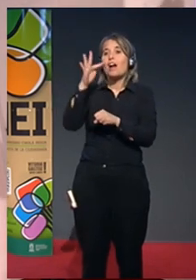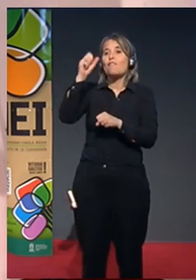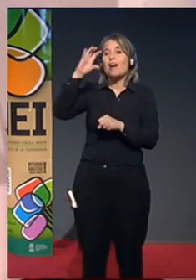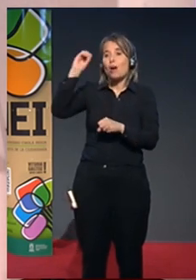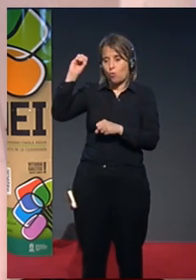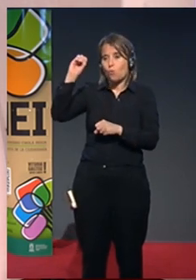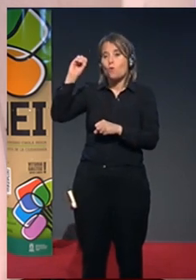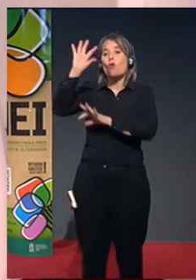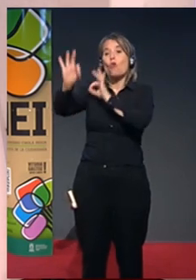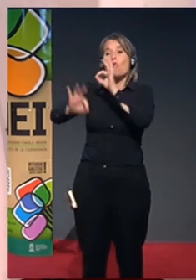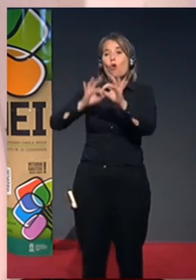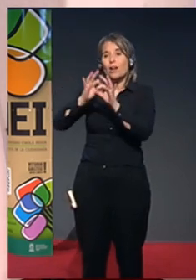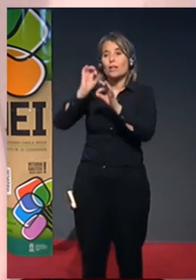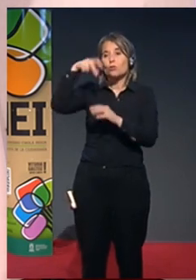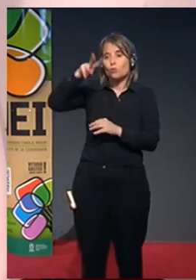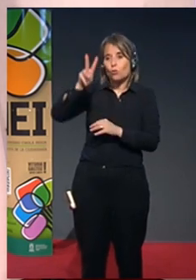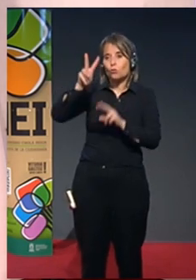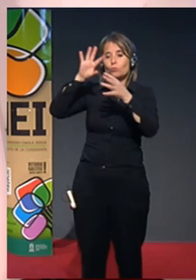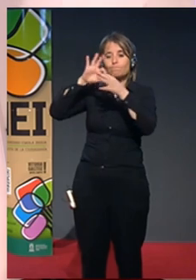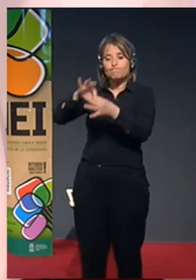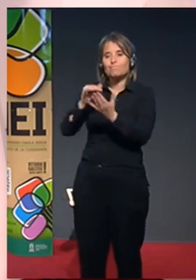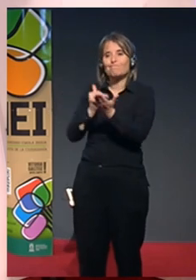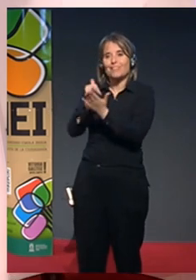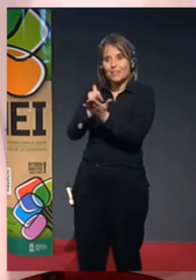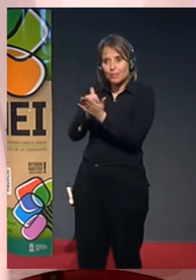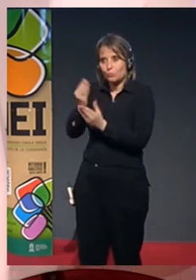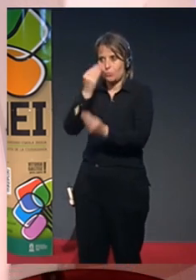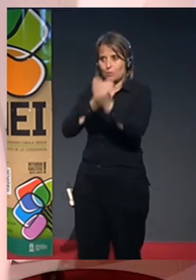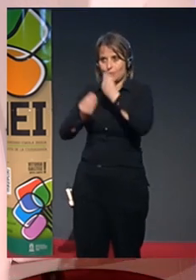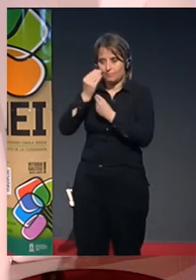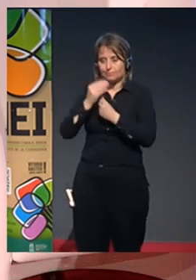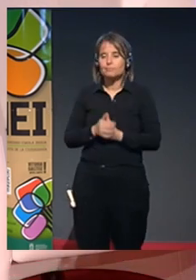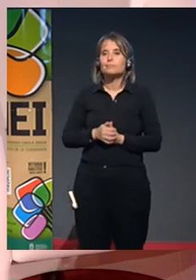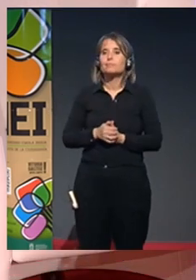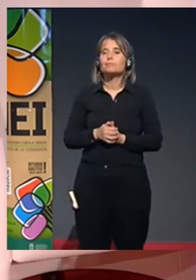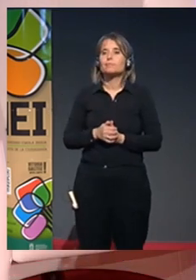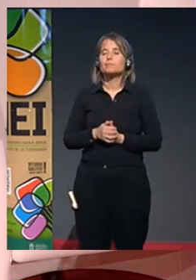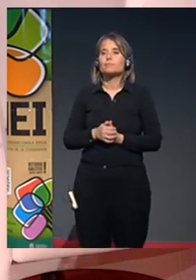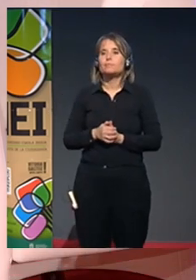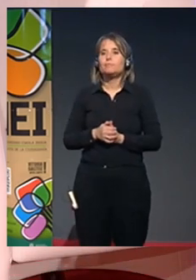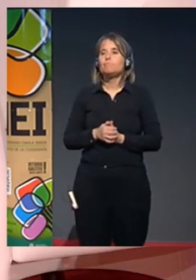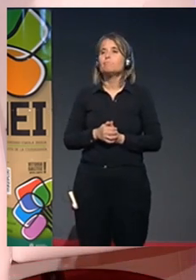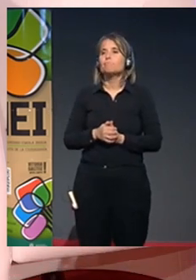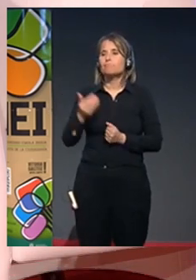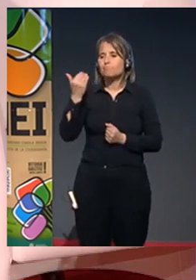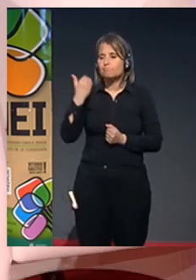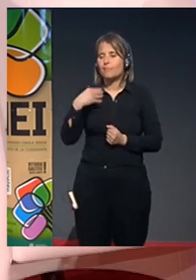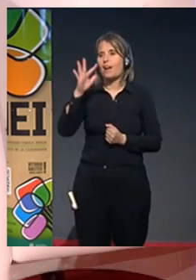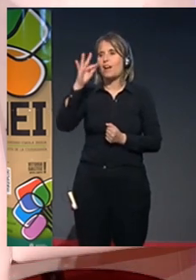esg que tiene para agricultura yent B urte asko eman ditu